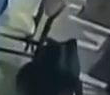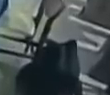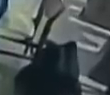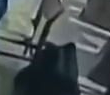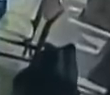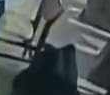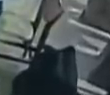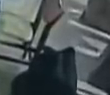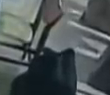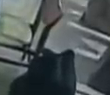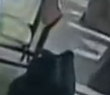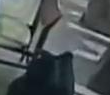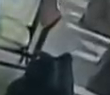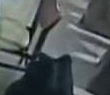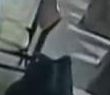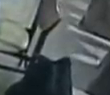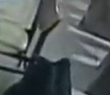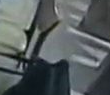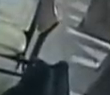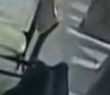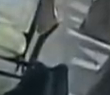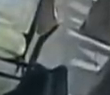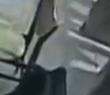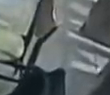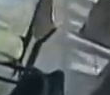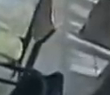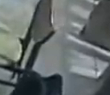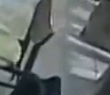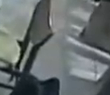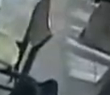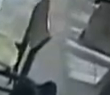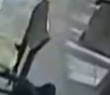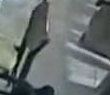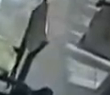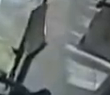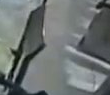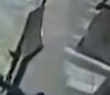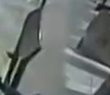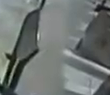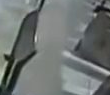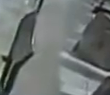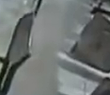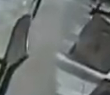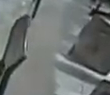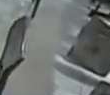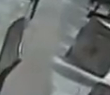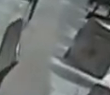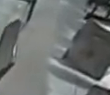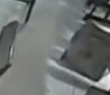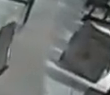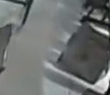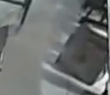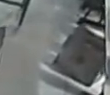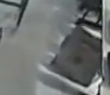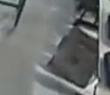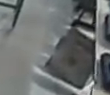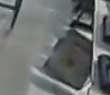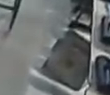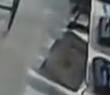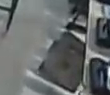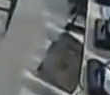nacional para ir entonces desarrollando esta actividad, el taller del buen gobierno,